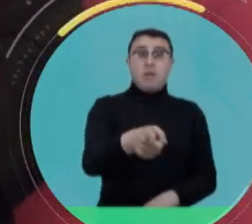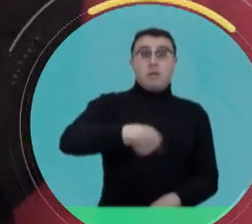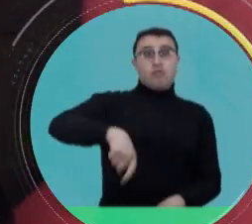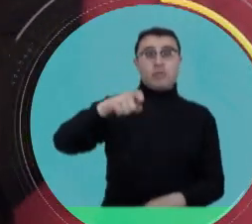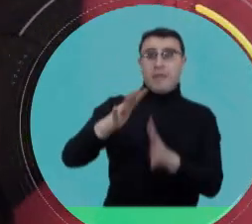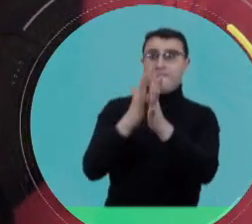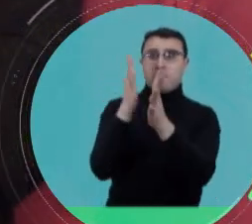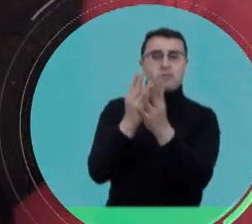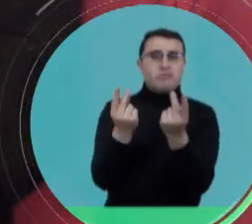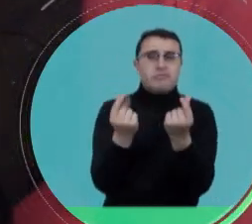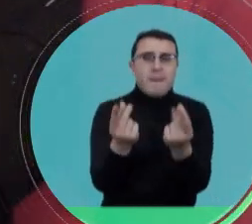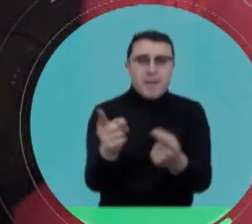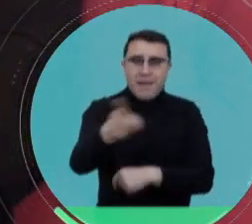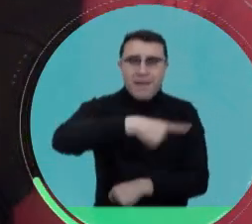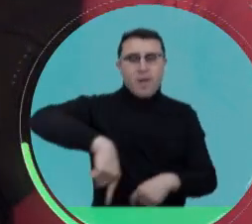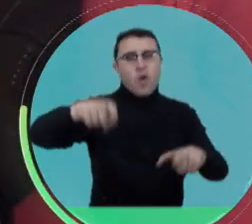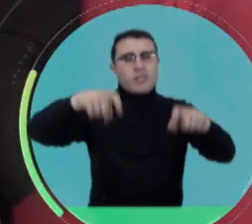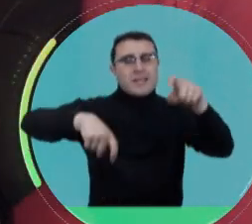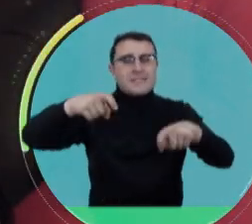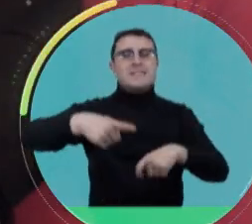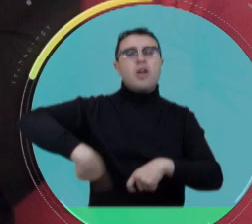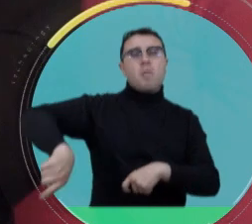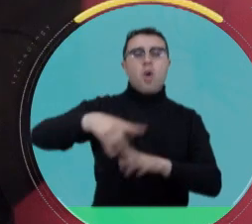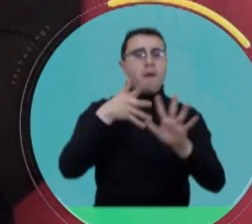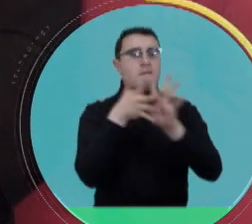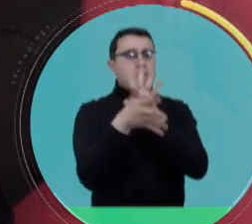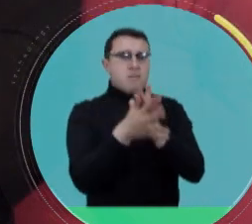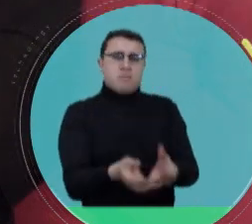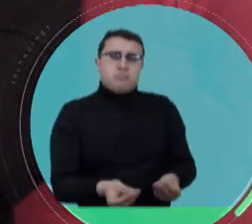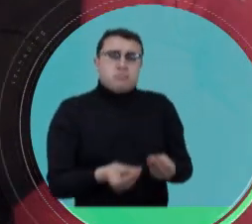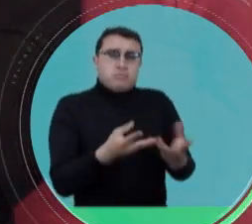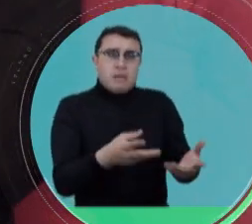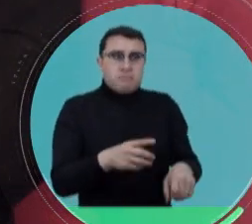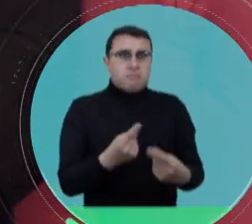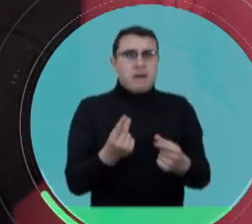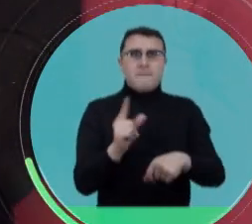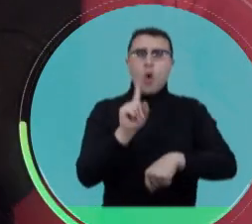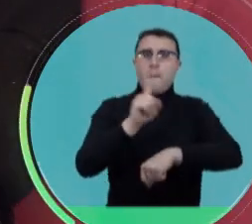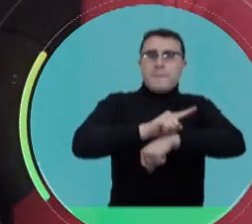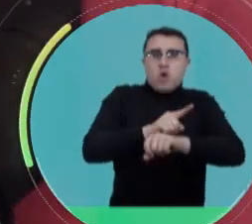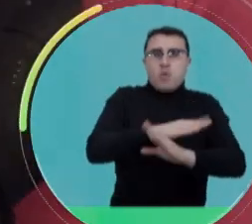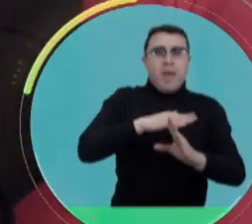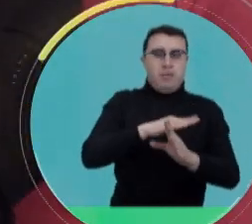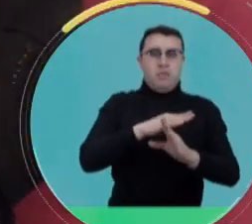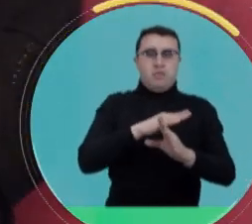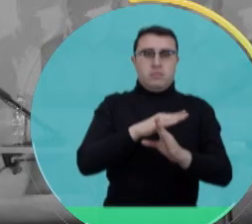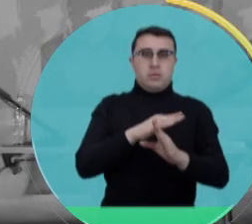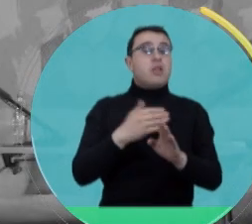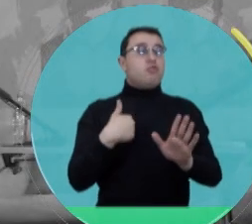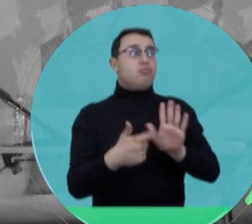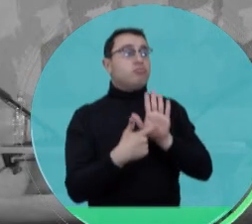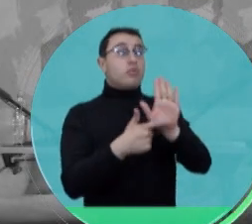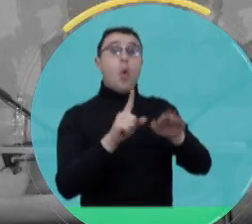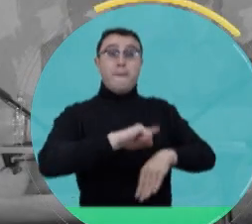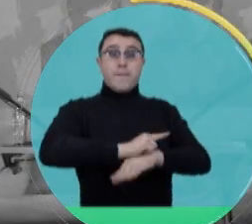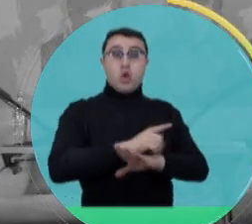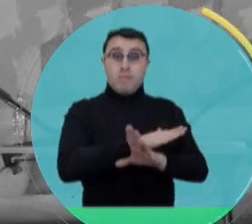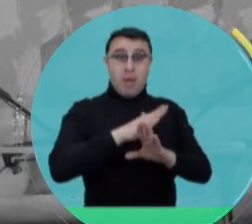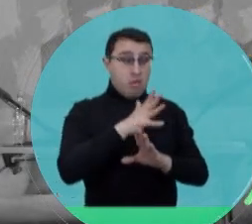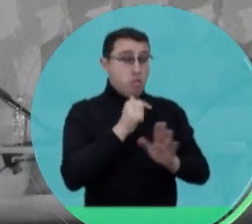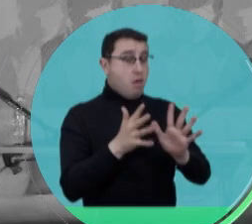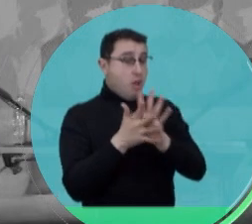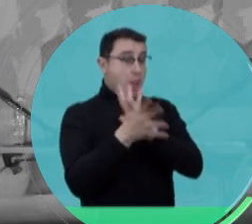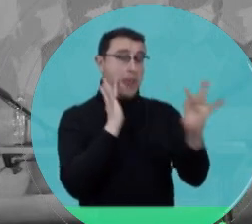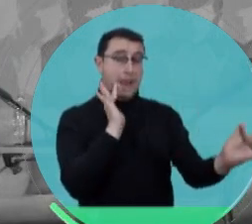necesitan la información rápida necesitan necesitan captar la información en un máximo de un minuto y medio Si tú no captas el mensaje en